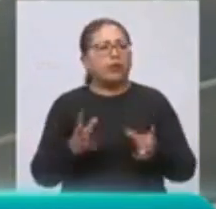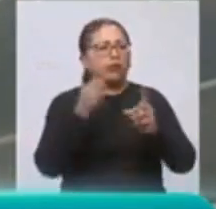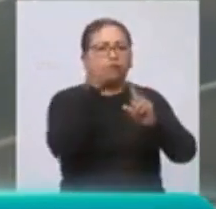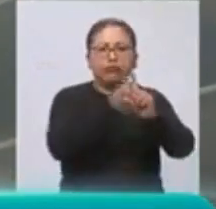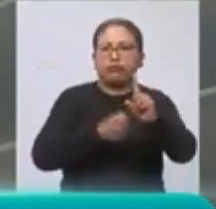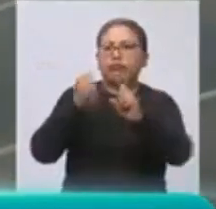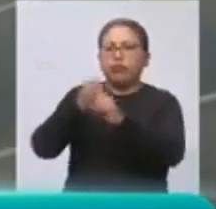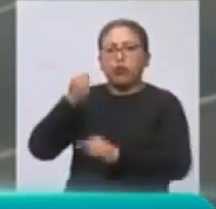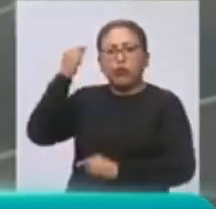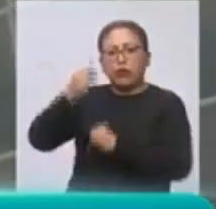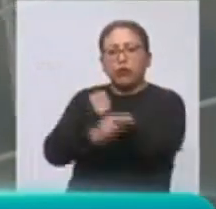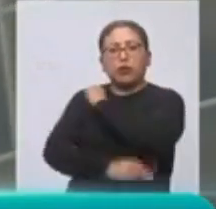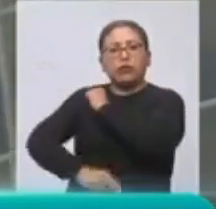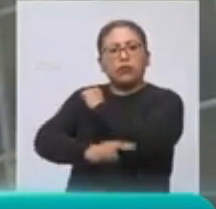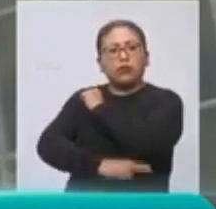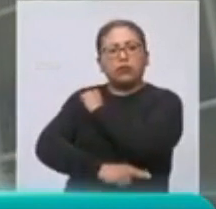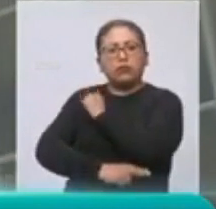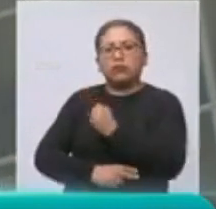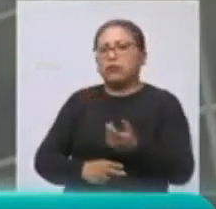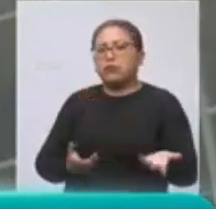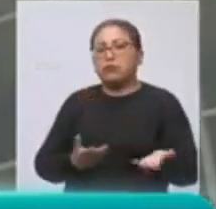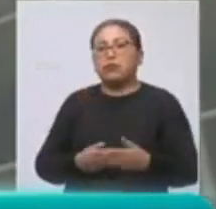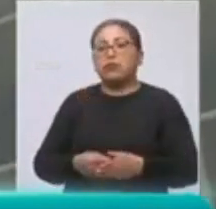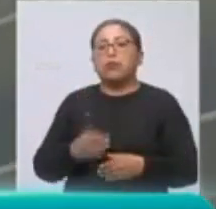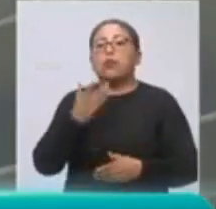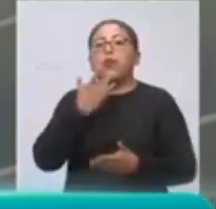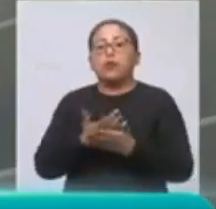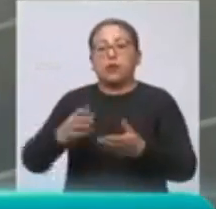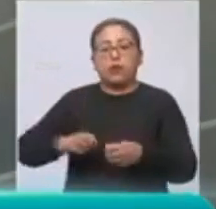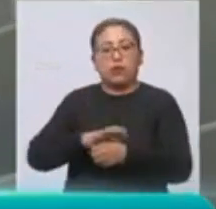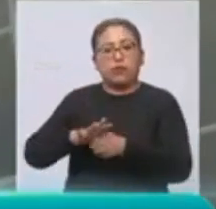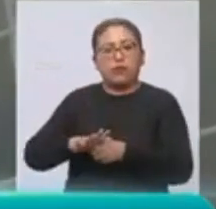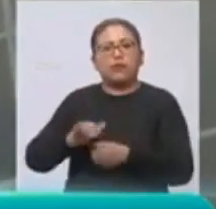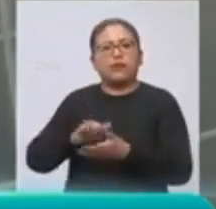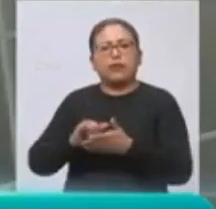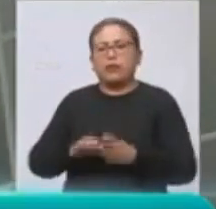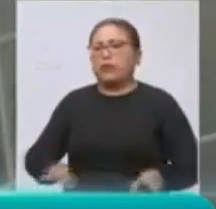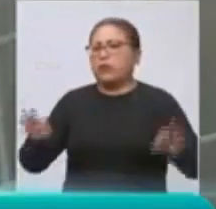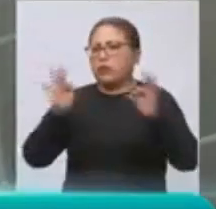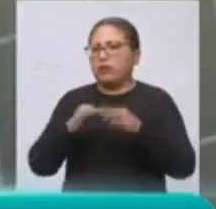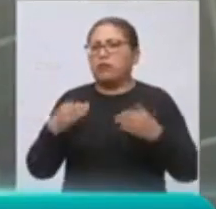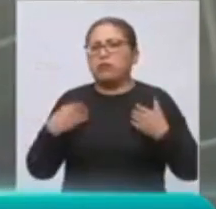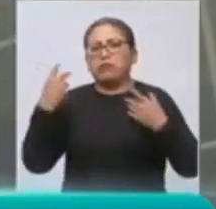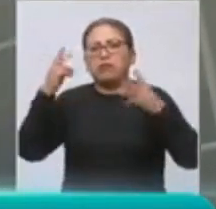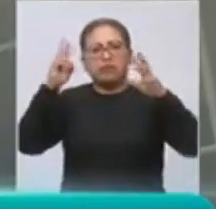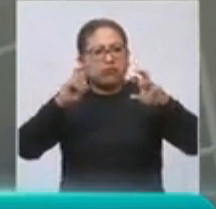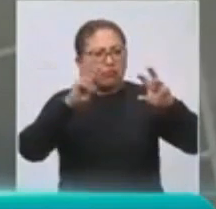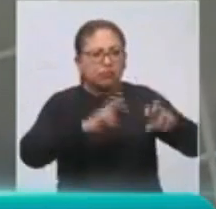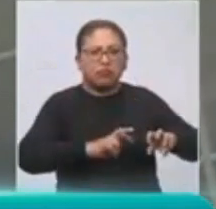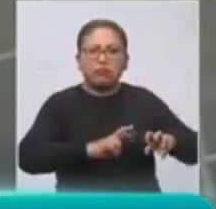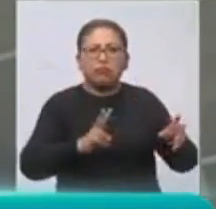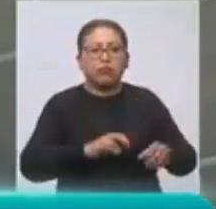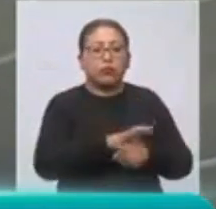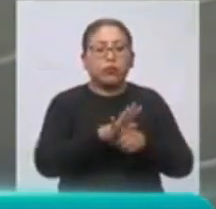gobierno nacional con respecto a lo que son las pruebas antígenos nasales, que son muy importantes para detectar el